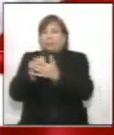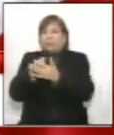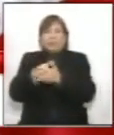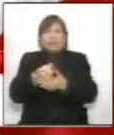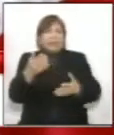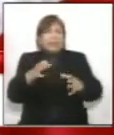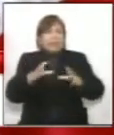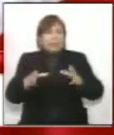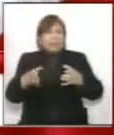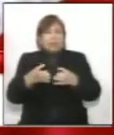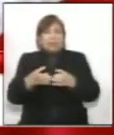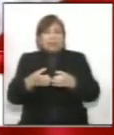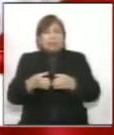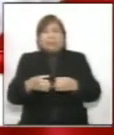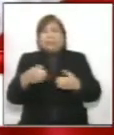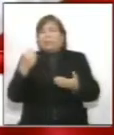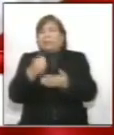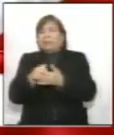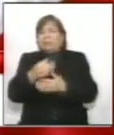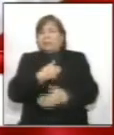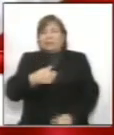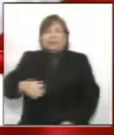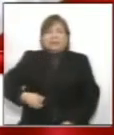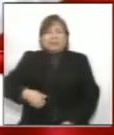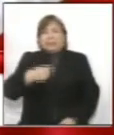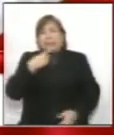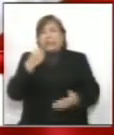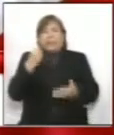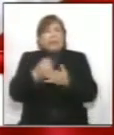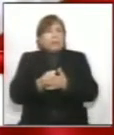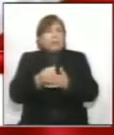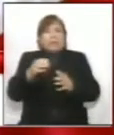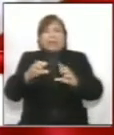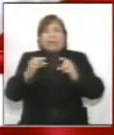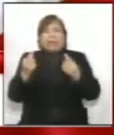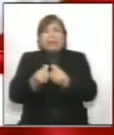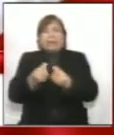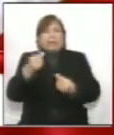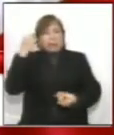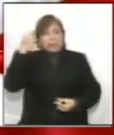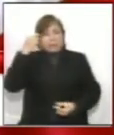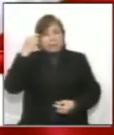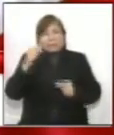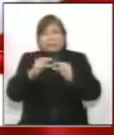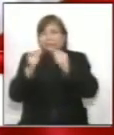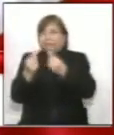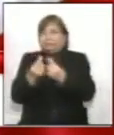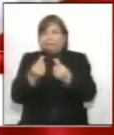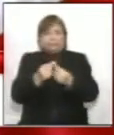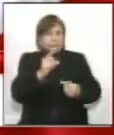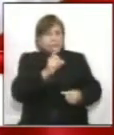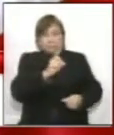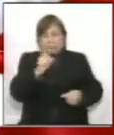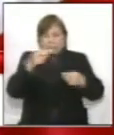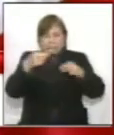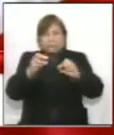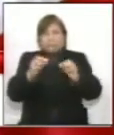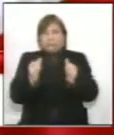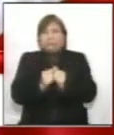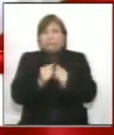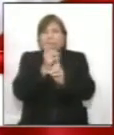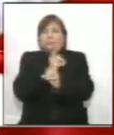República, para pretender golpear al presidente del Congreso, para pretender golpear a las bancadas políticas. No podemos permitir, los que queremos la